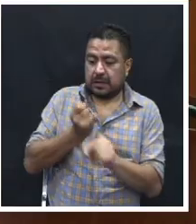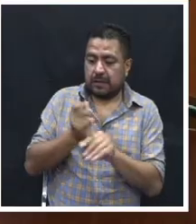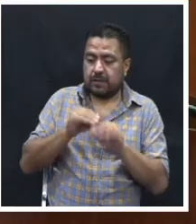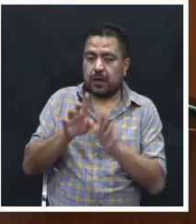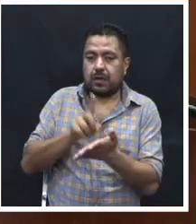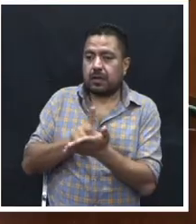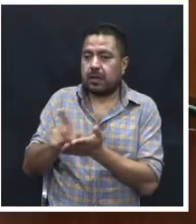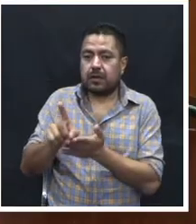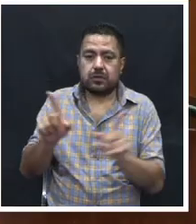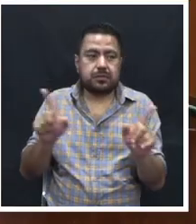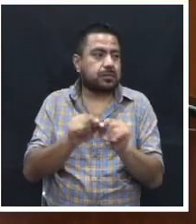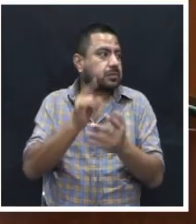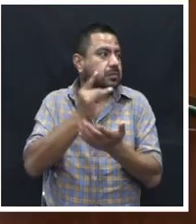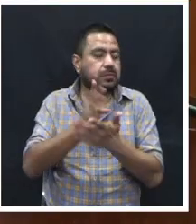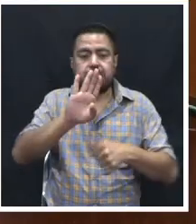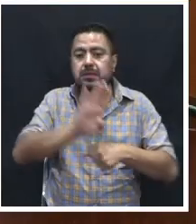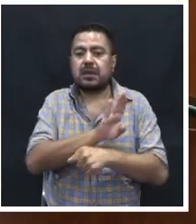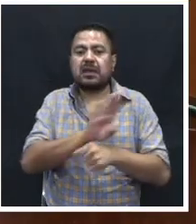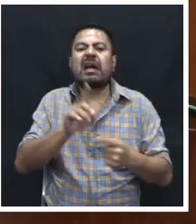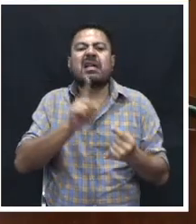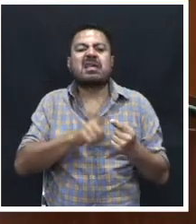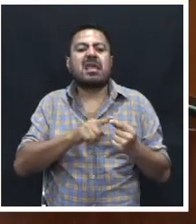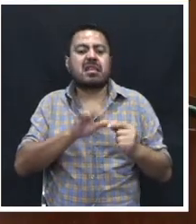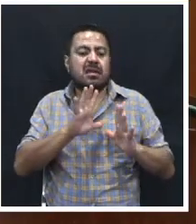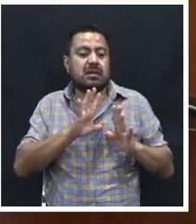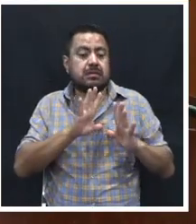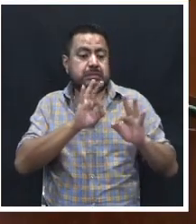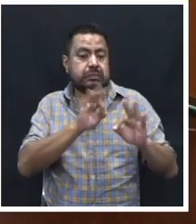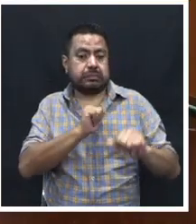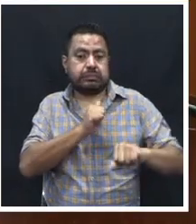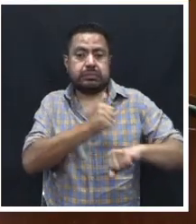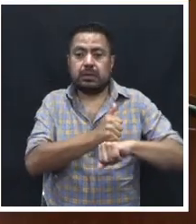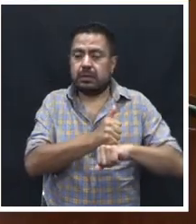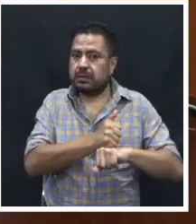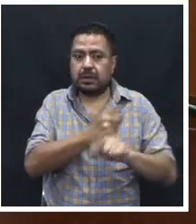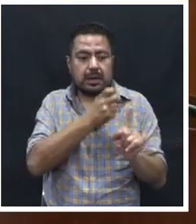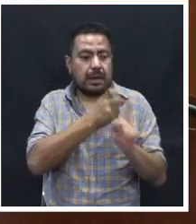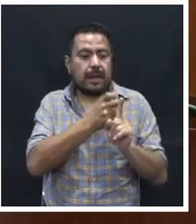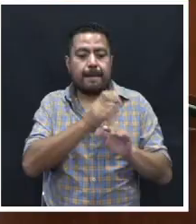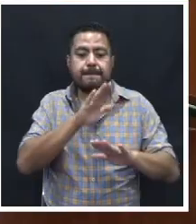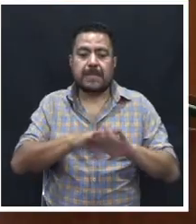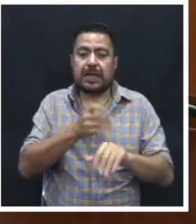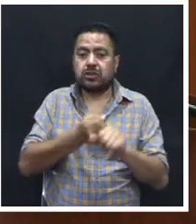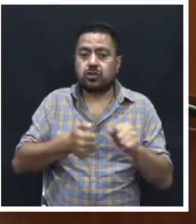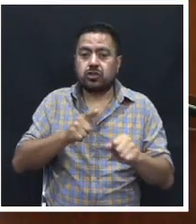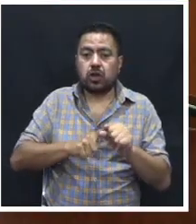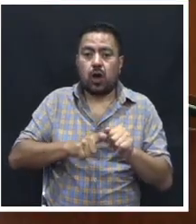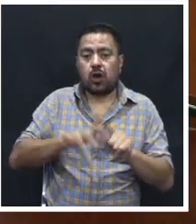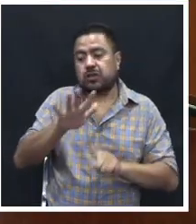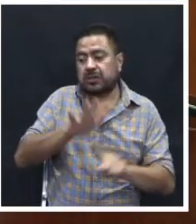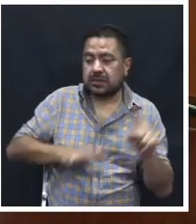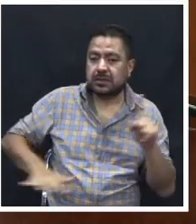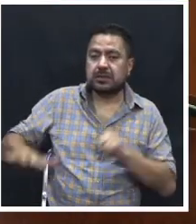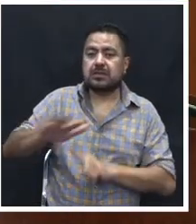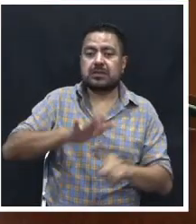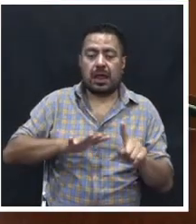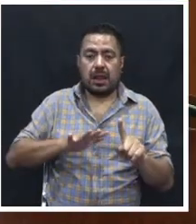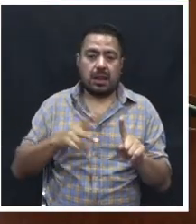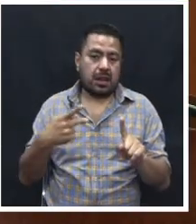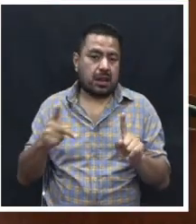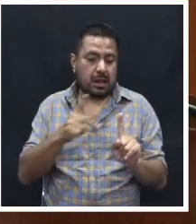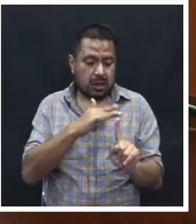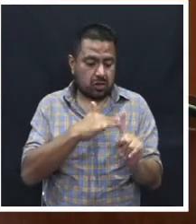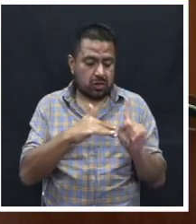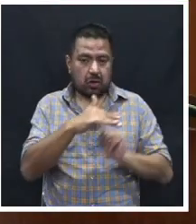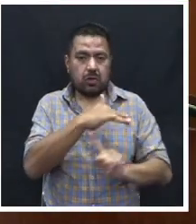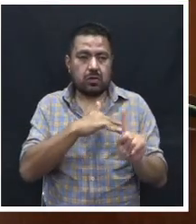solamente beneficia a quien lo ejerce, sino que tiene un impacto social, un impacto en su entorno.